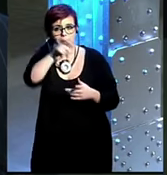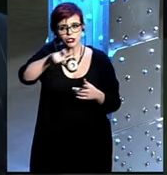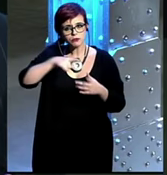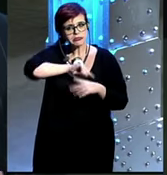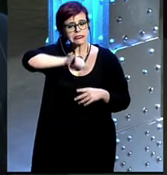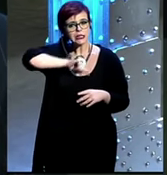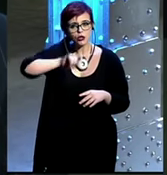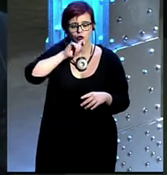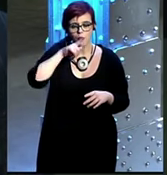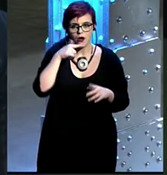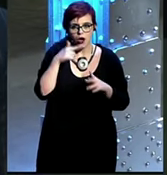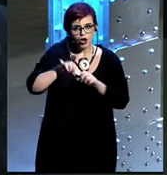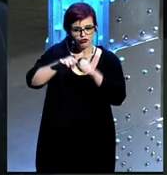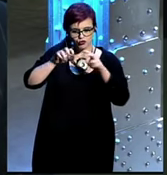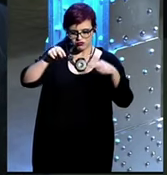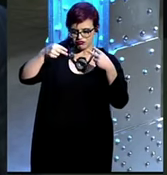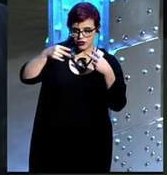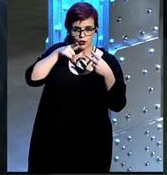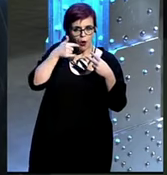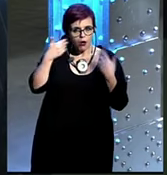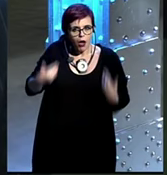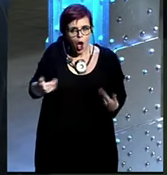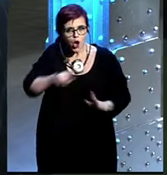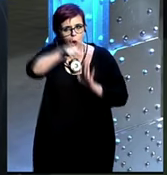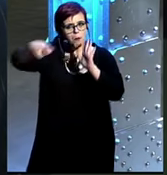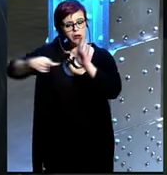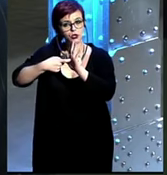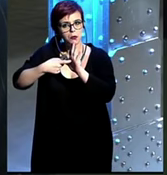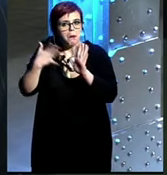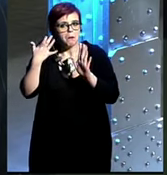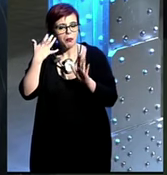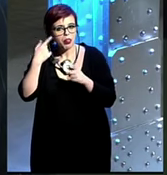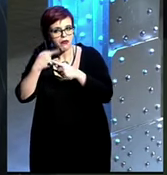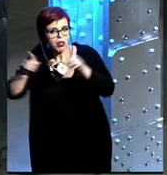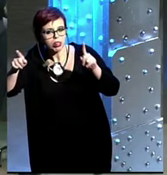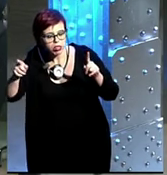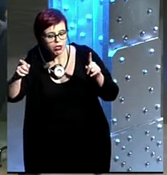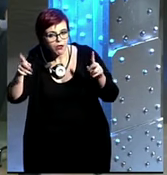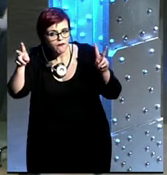mismo, percibirse no como rotos, sino como un ser entero y diferente.